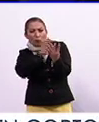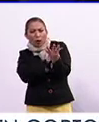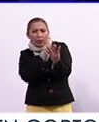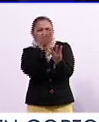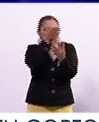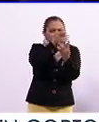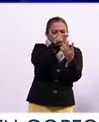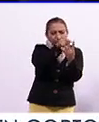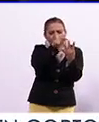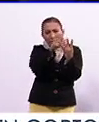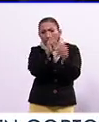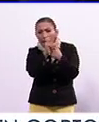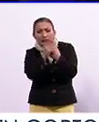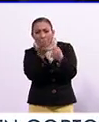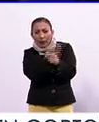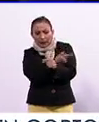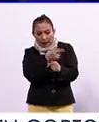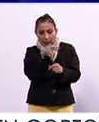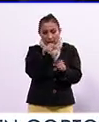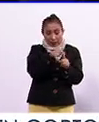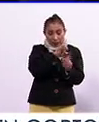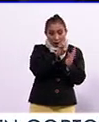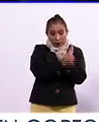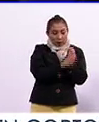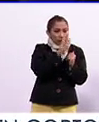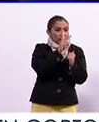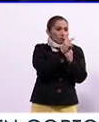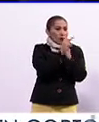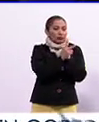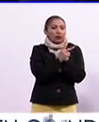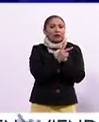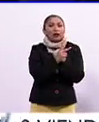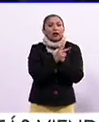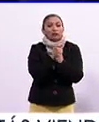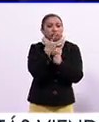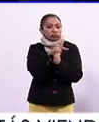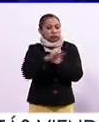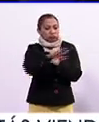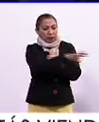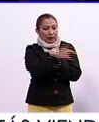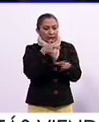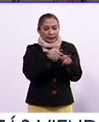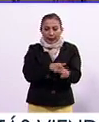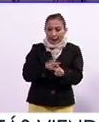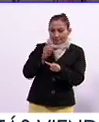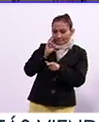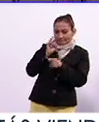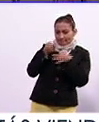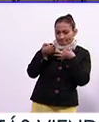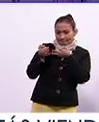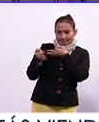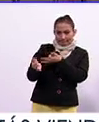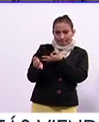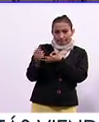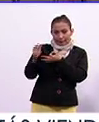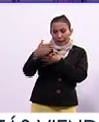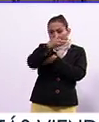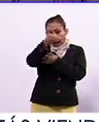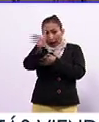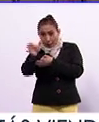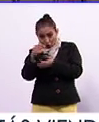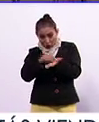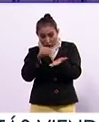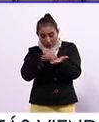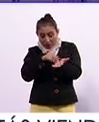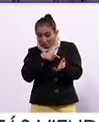puede tener un país, ¿no? Que si va a ser un país cuya vocación va a seguir siendo fundamentalmente agrícola por